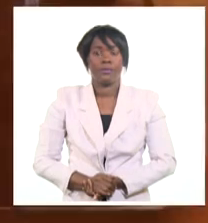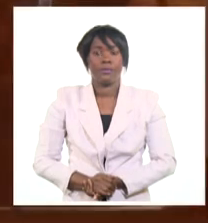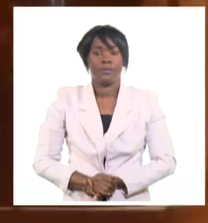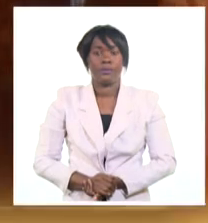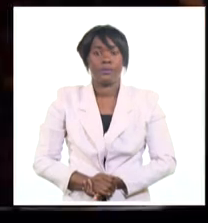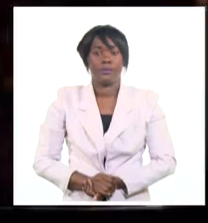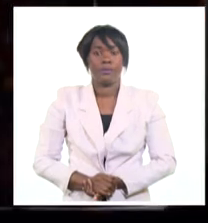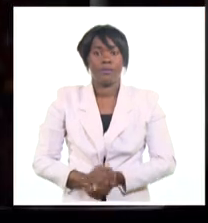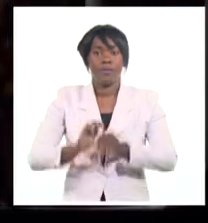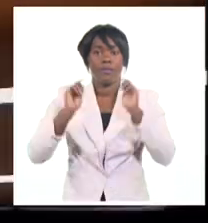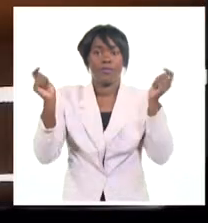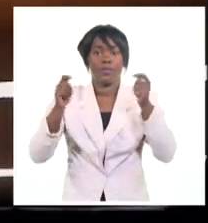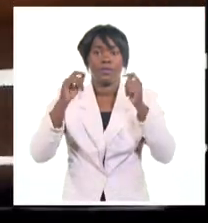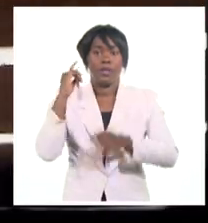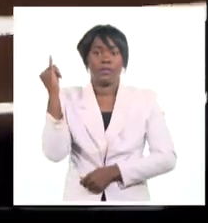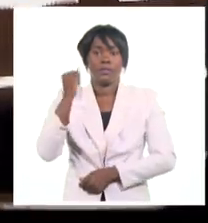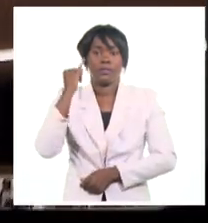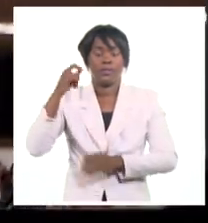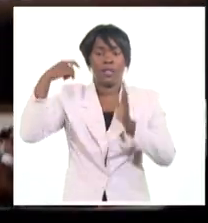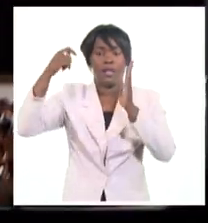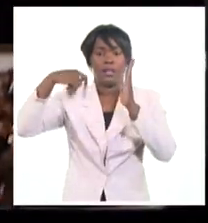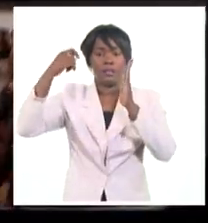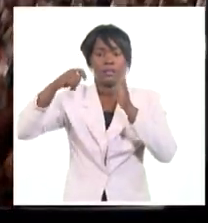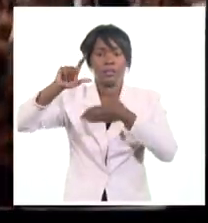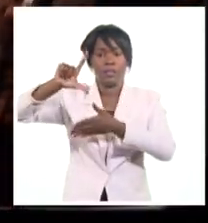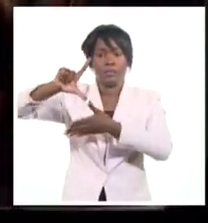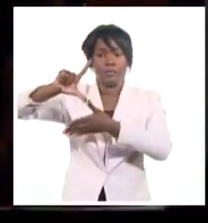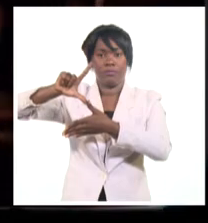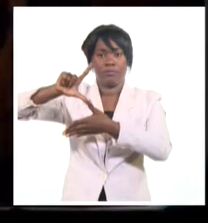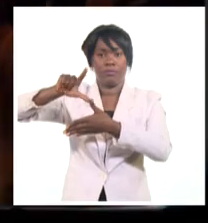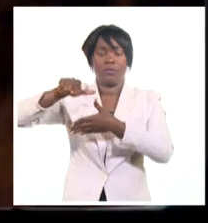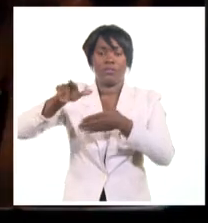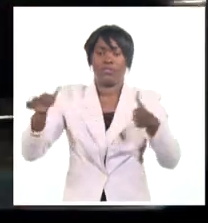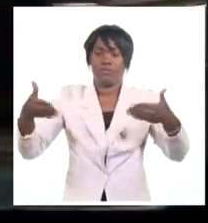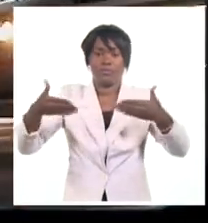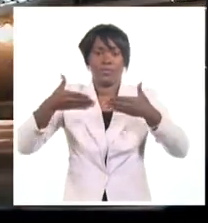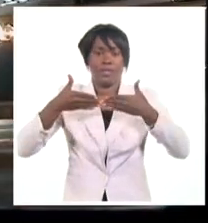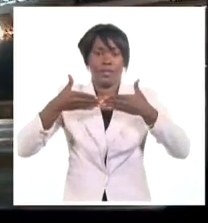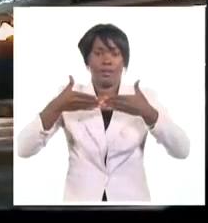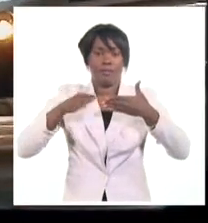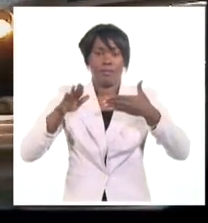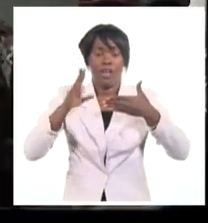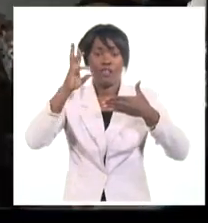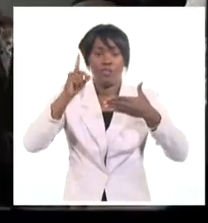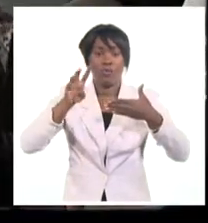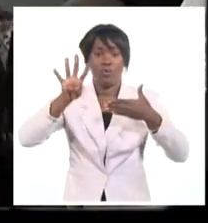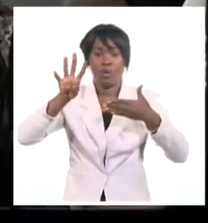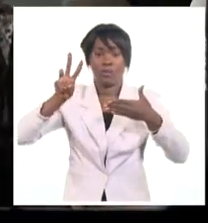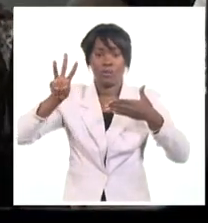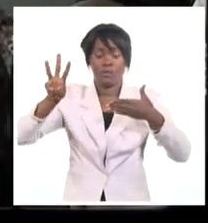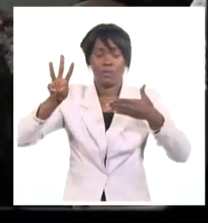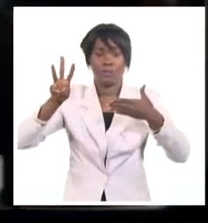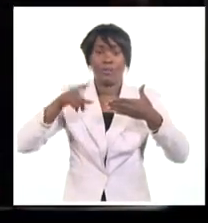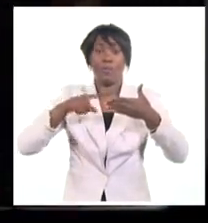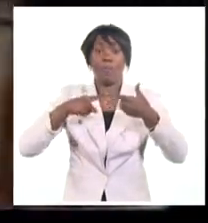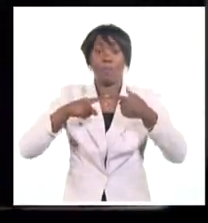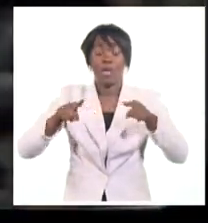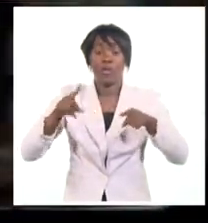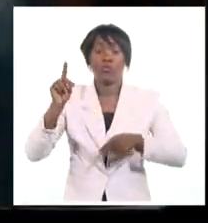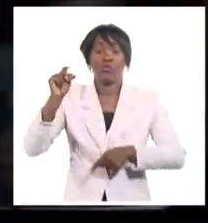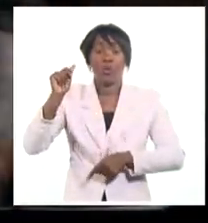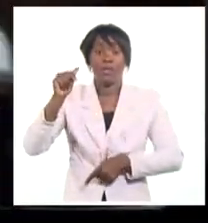el Festival Internacional del nuevo cine latinoamericano cierra la edición 43 con la suerte de haber recibido a